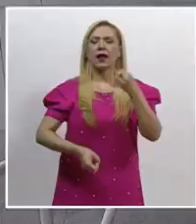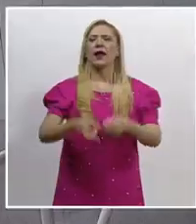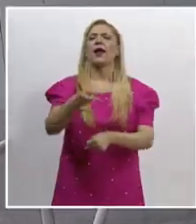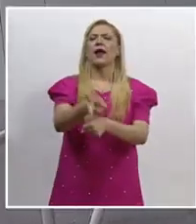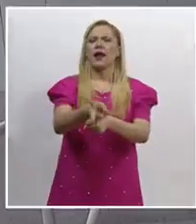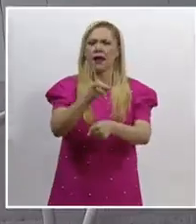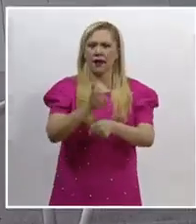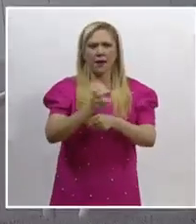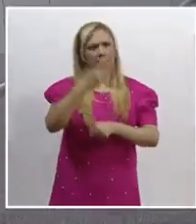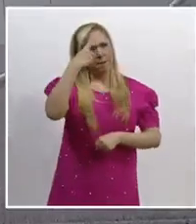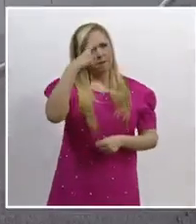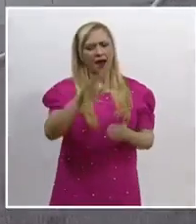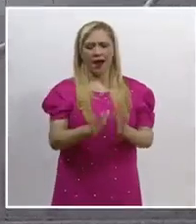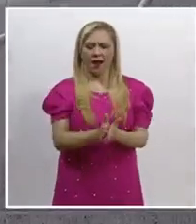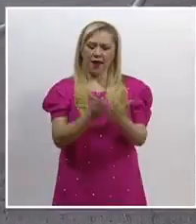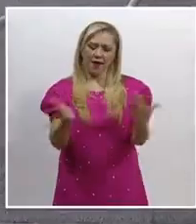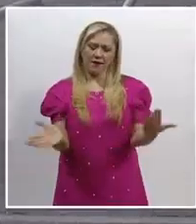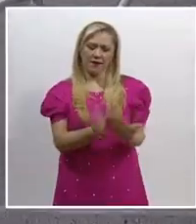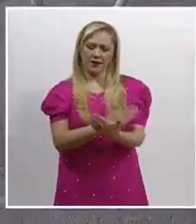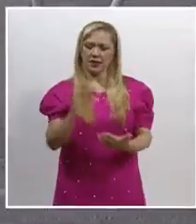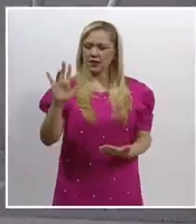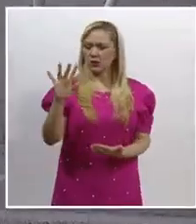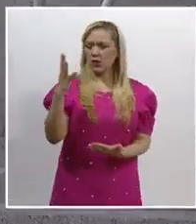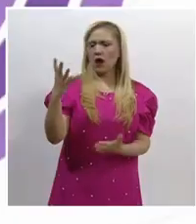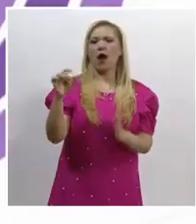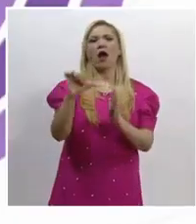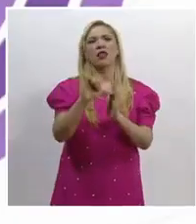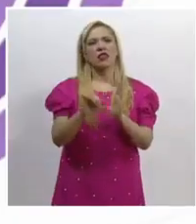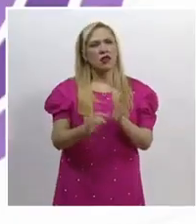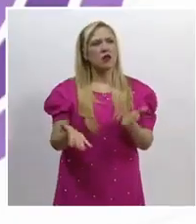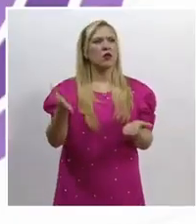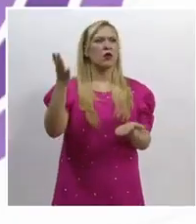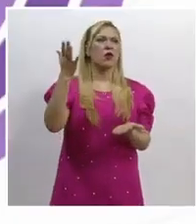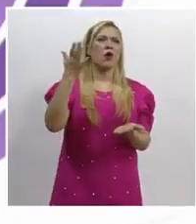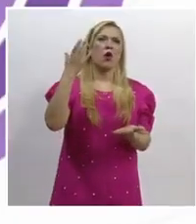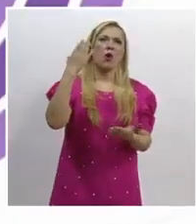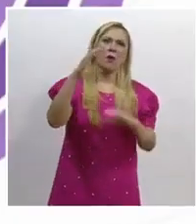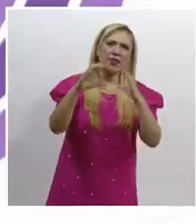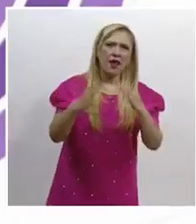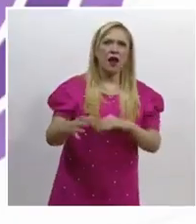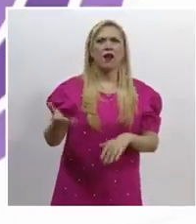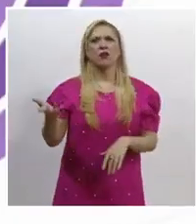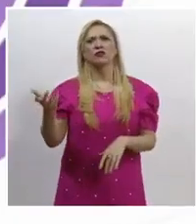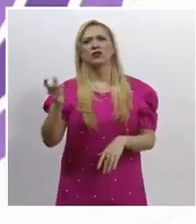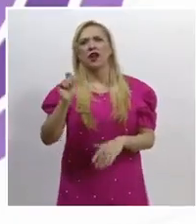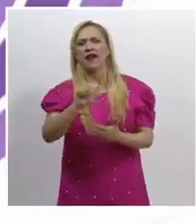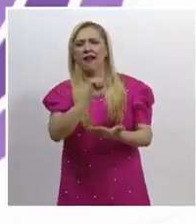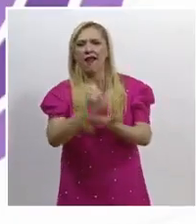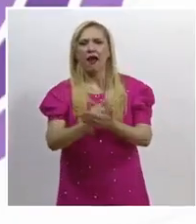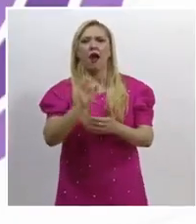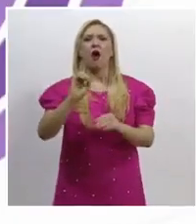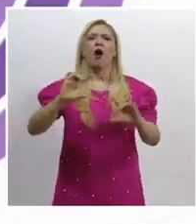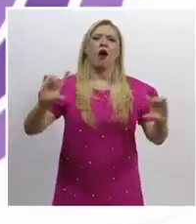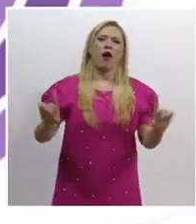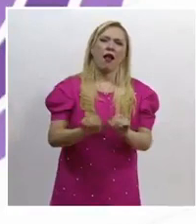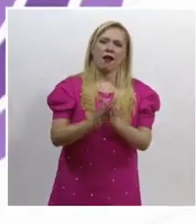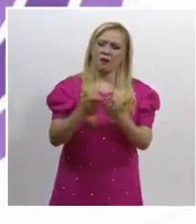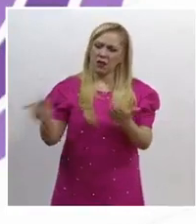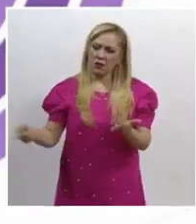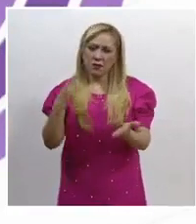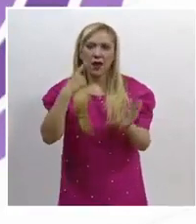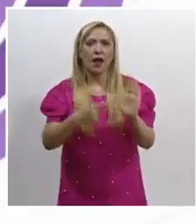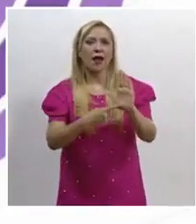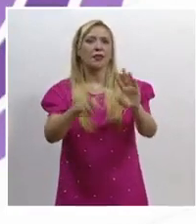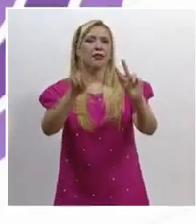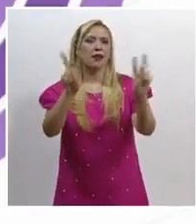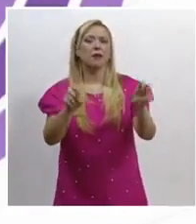la integración de su revista 54 con artículos, comentarios jurisprudenciales o legislativos o reseñas editoriales relacionadas con el